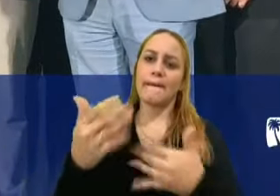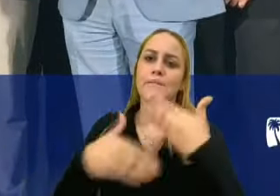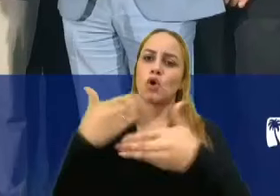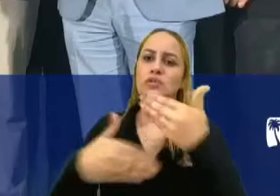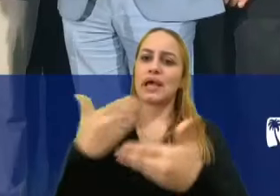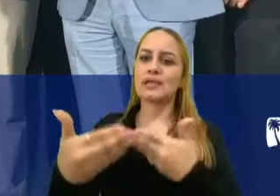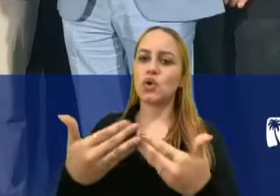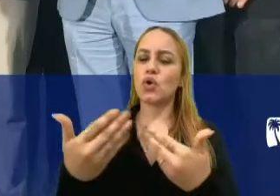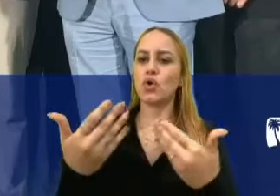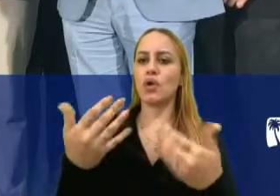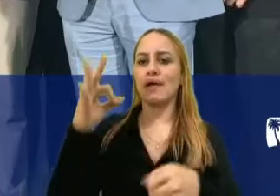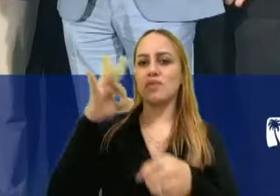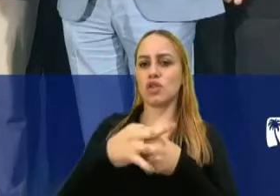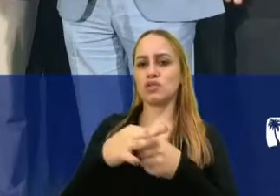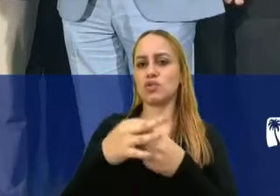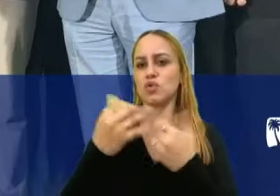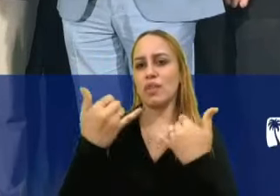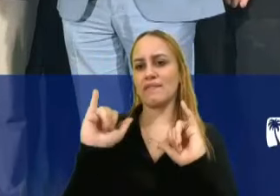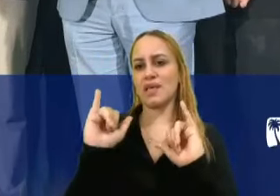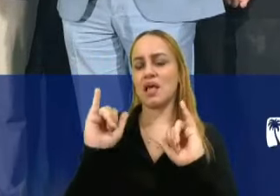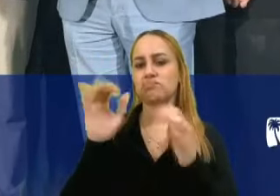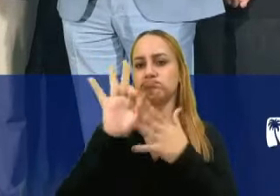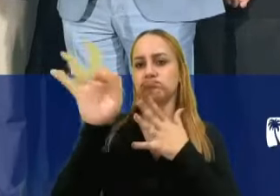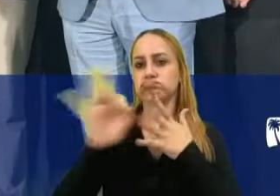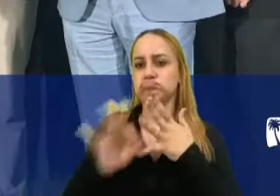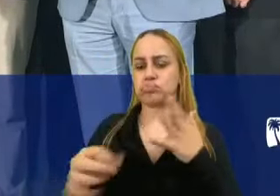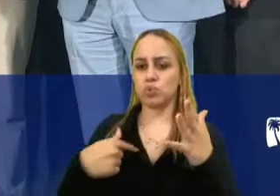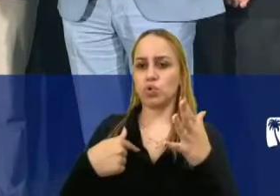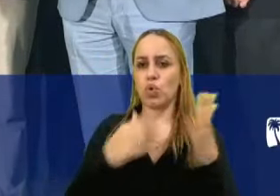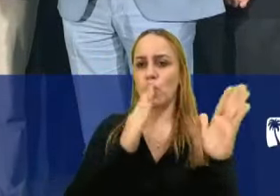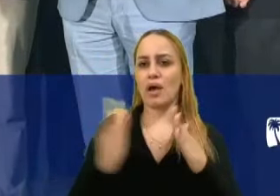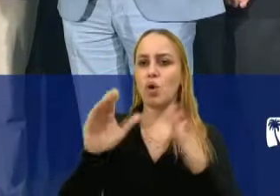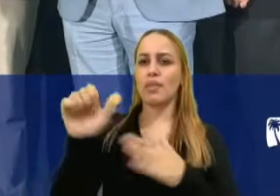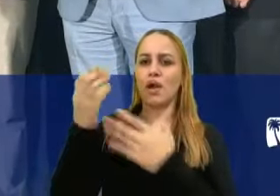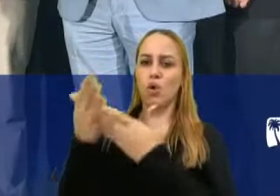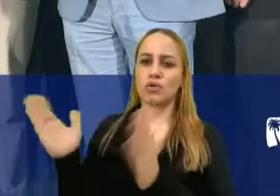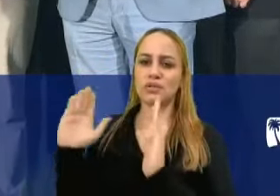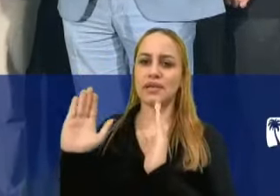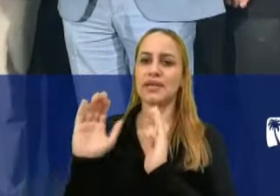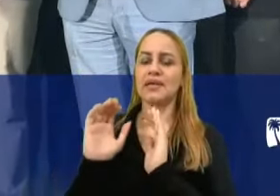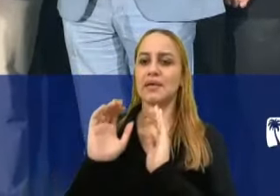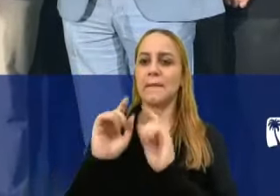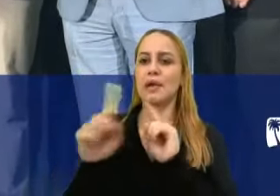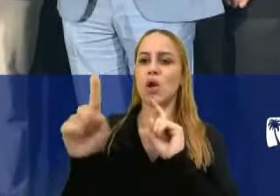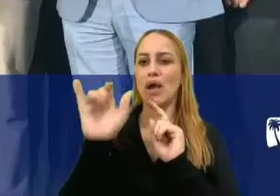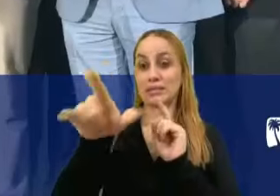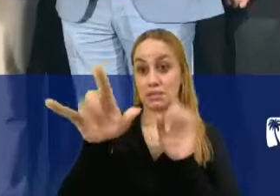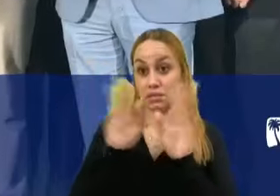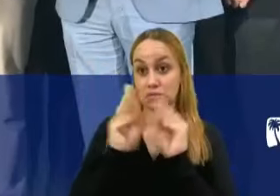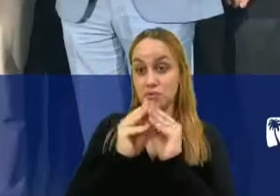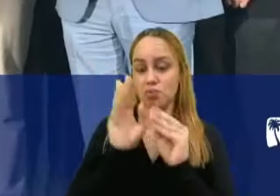usted entiende que la junta no va a tener injerencia lo verás lo verás cuando radios la